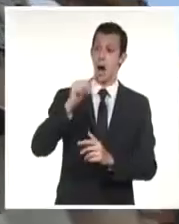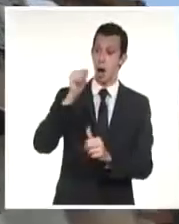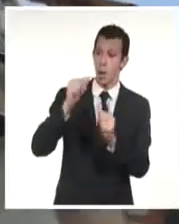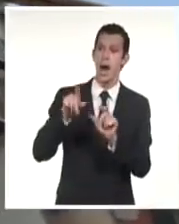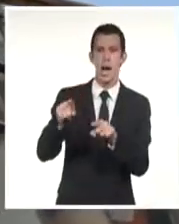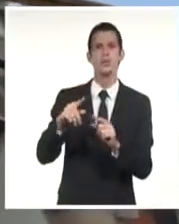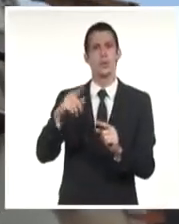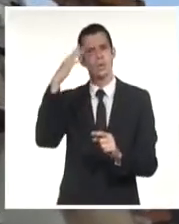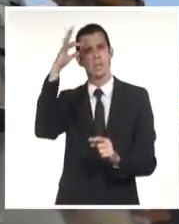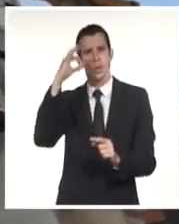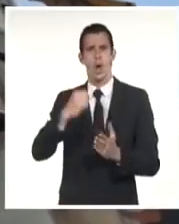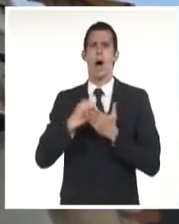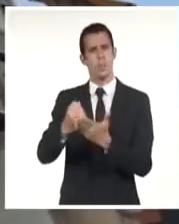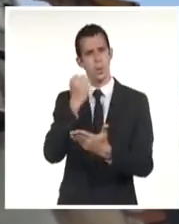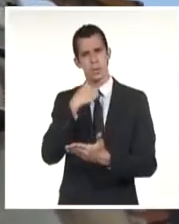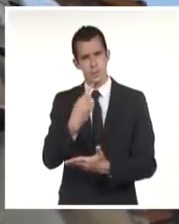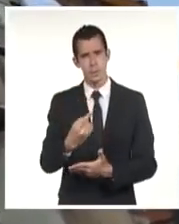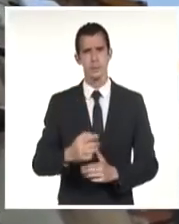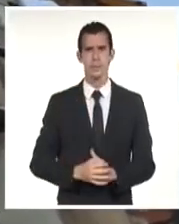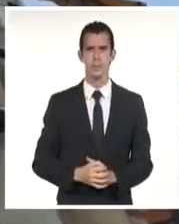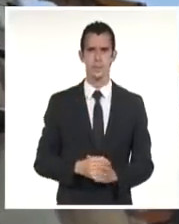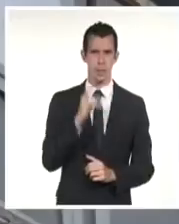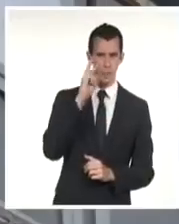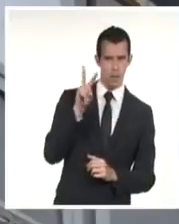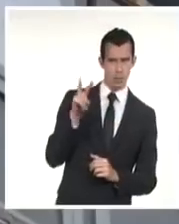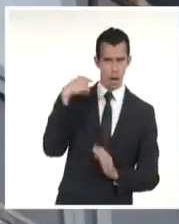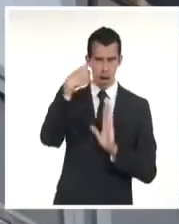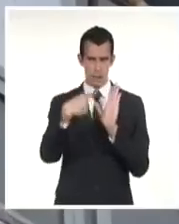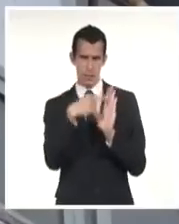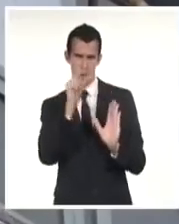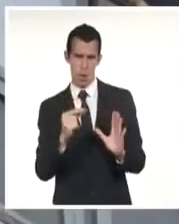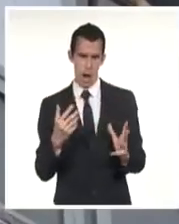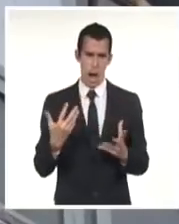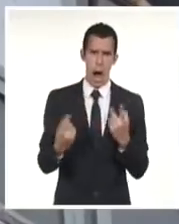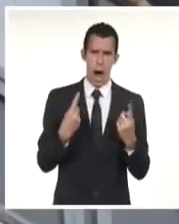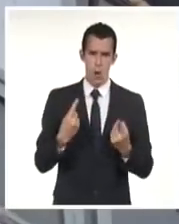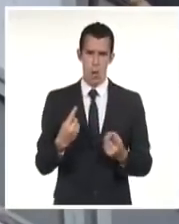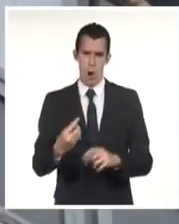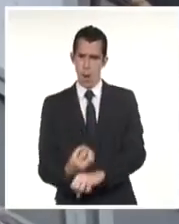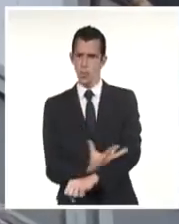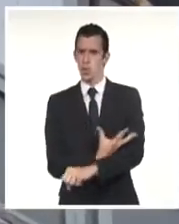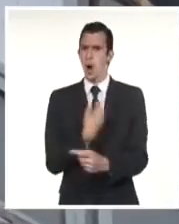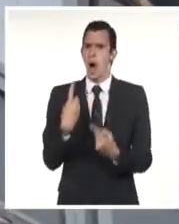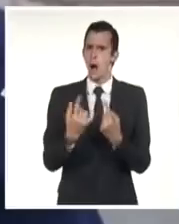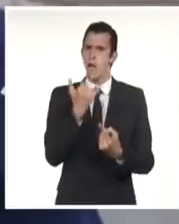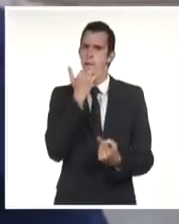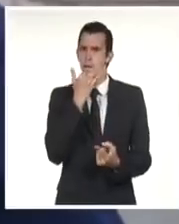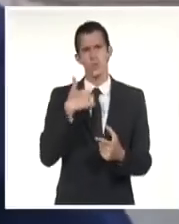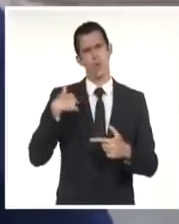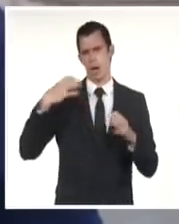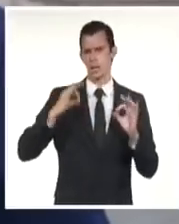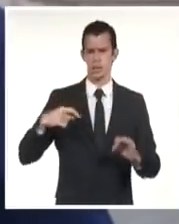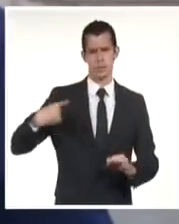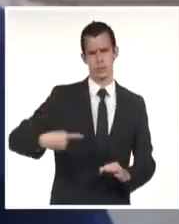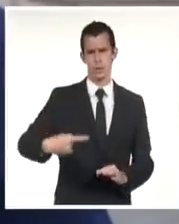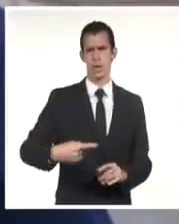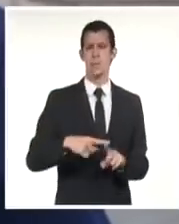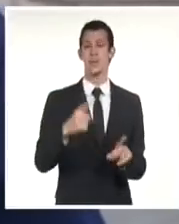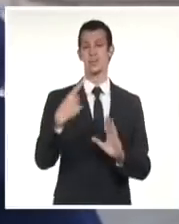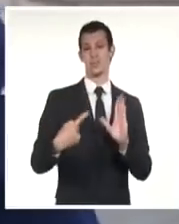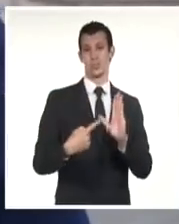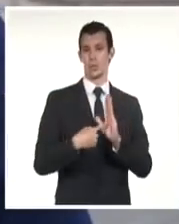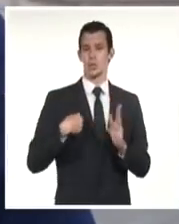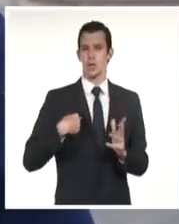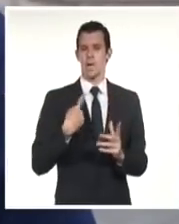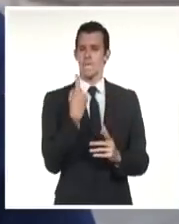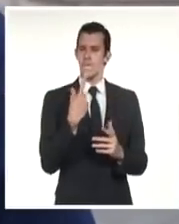psicológico. Y vigilando cualquier reacción emocional que tengan. Eso es parte de mi labor y eso lo hago continuamente. Pero la deuda que tengo